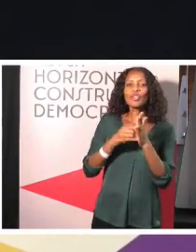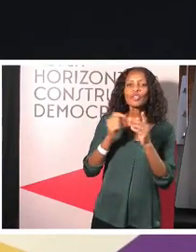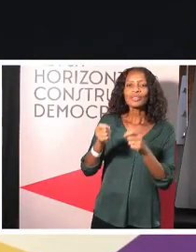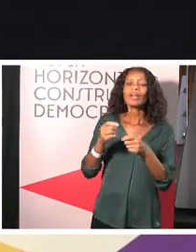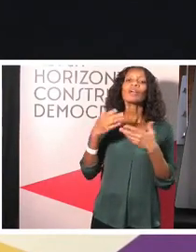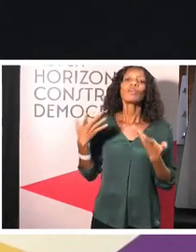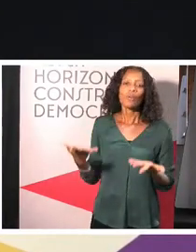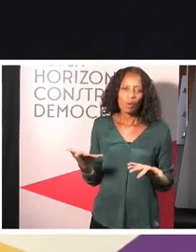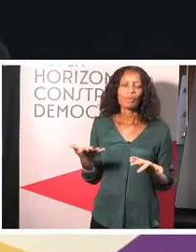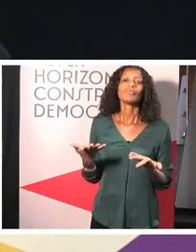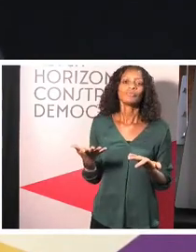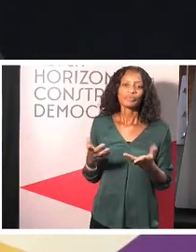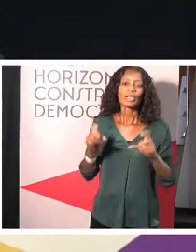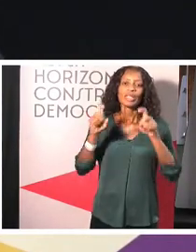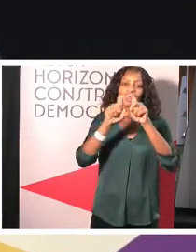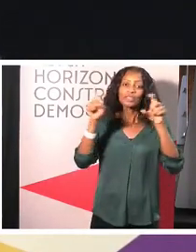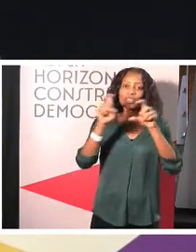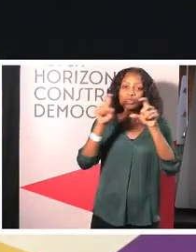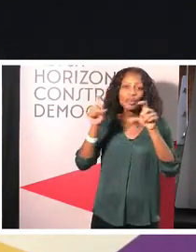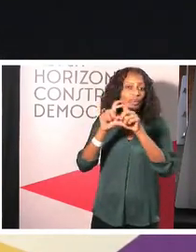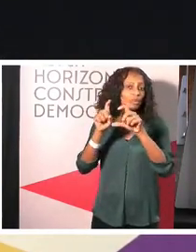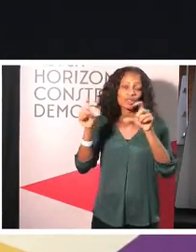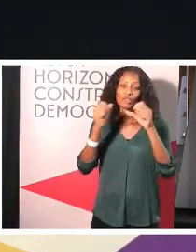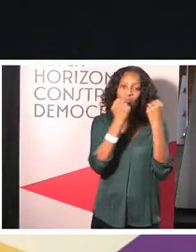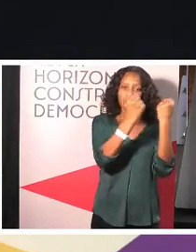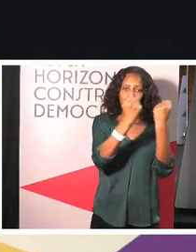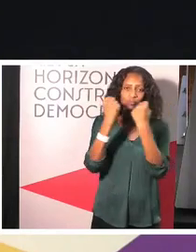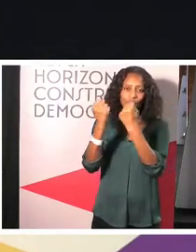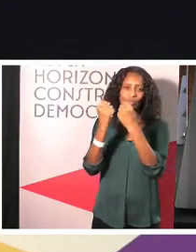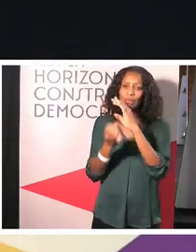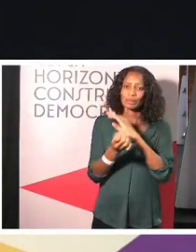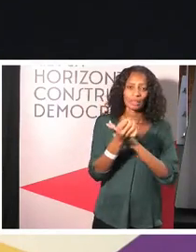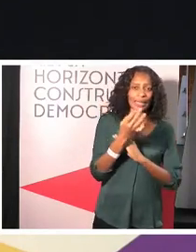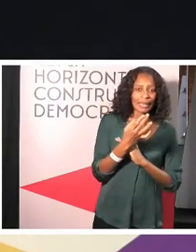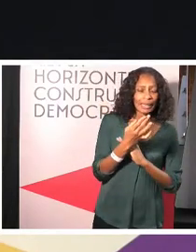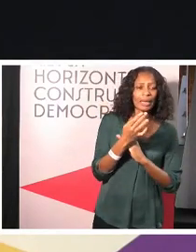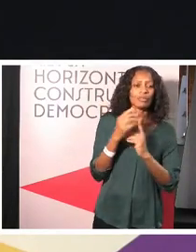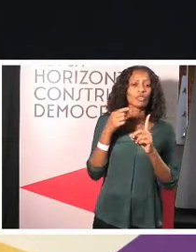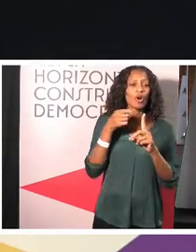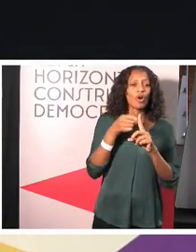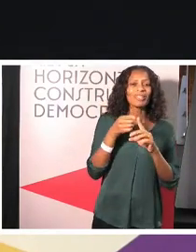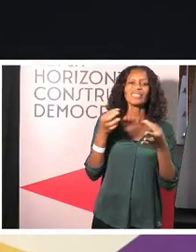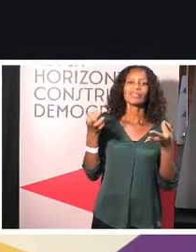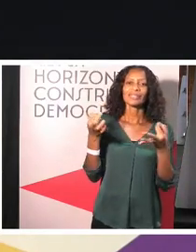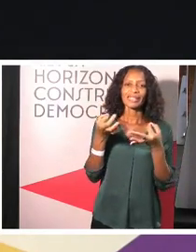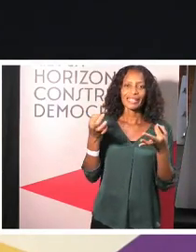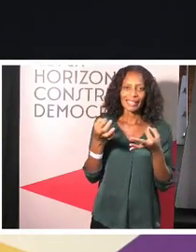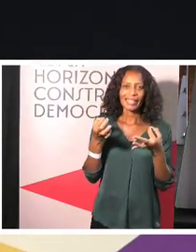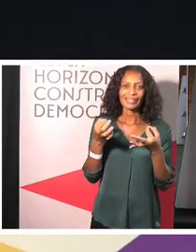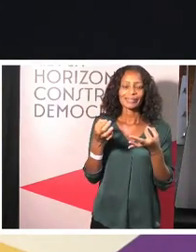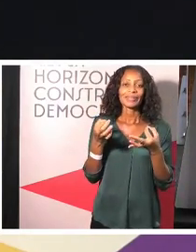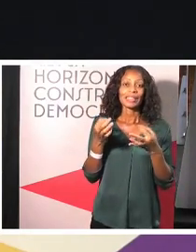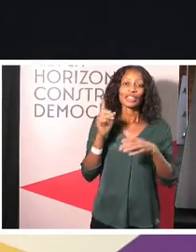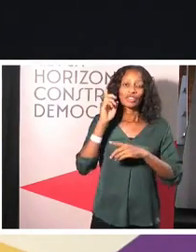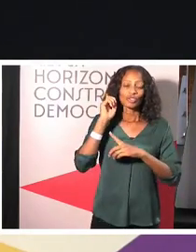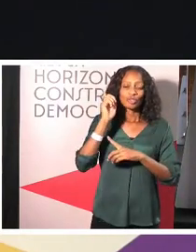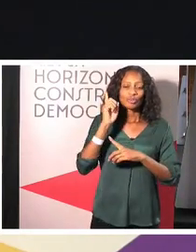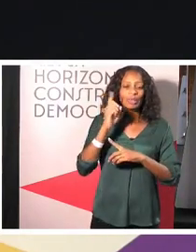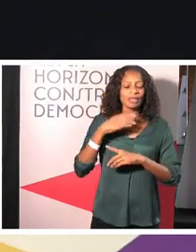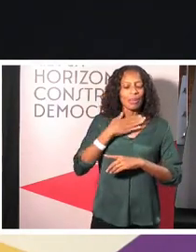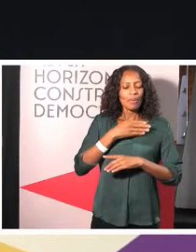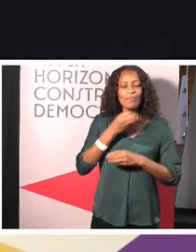y impulsar instituciones, evidentemente, como las que mencionaba antes, que no son tan centradas en el Estado, que no están todo el